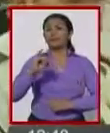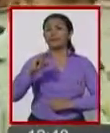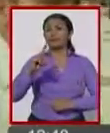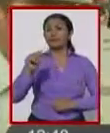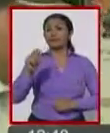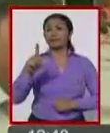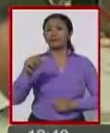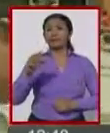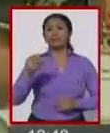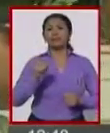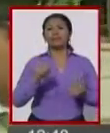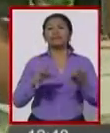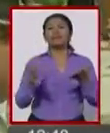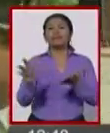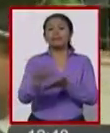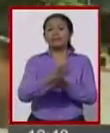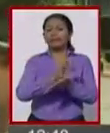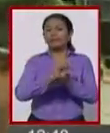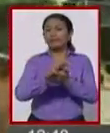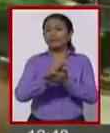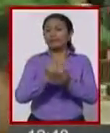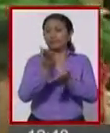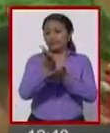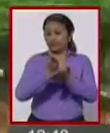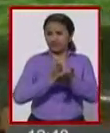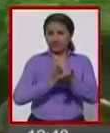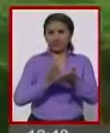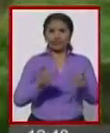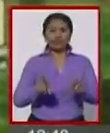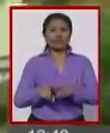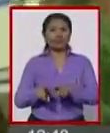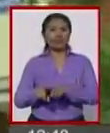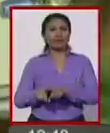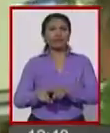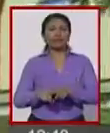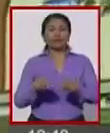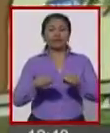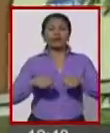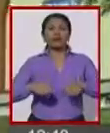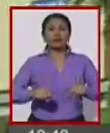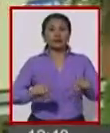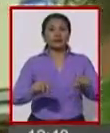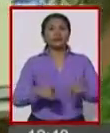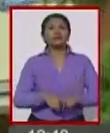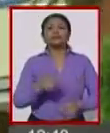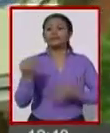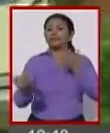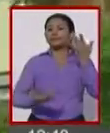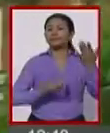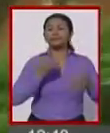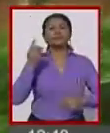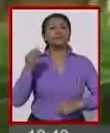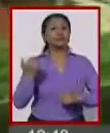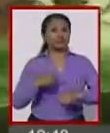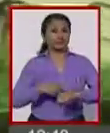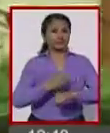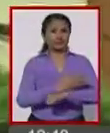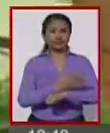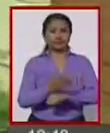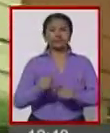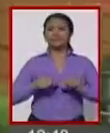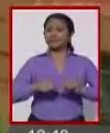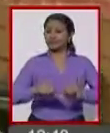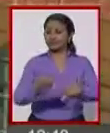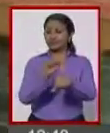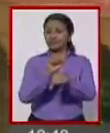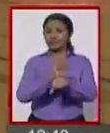Fidalga, donde ha consumido bastante, o gran parte, mejor dicho, de este centro comercial. El fuego era incontrolable hasta el momento. Continúan los